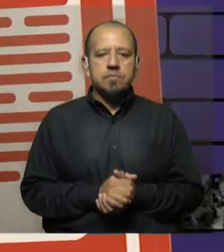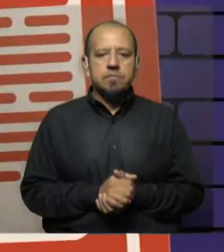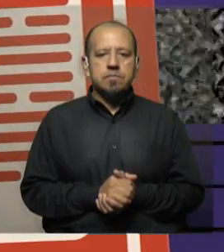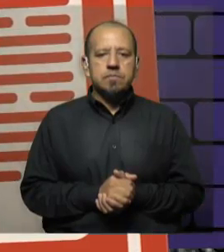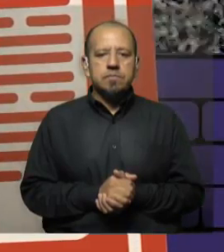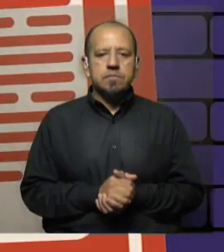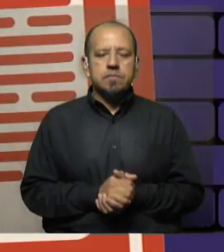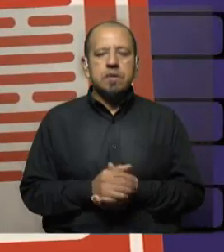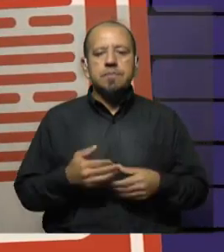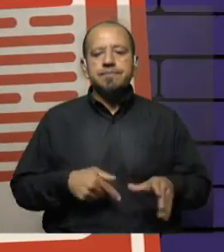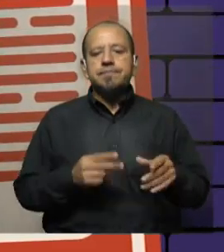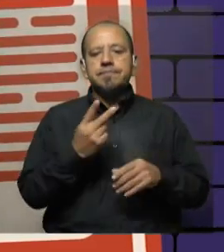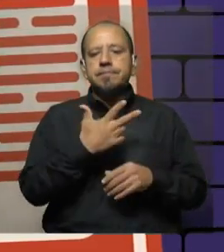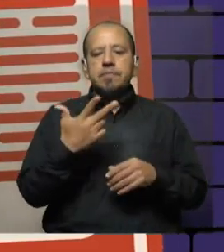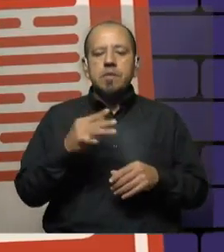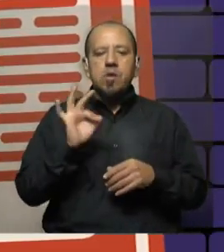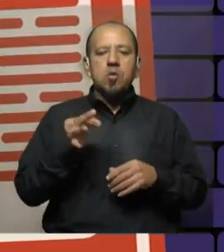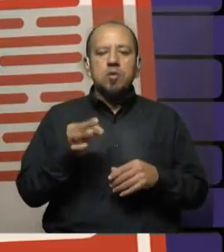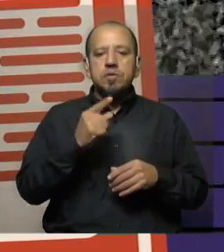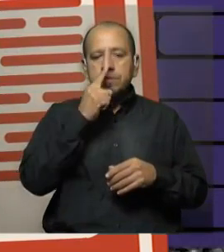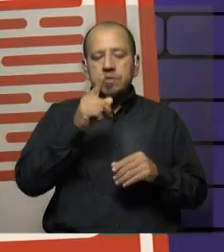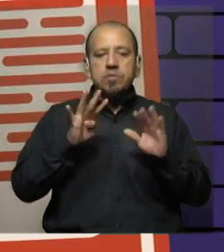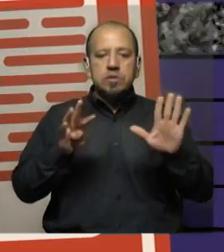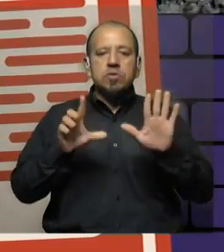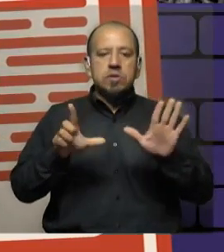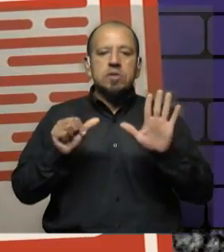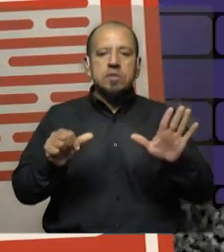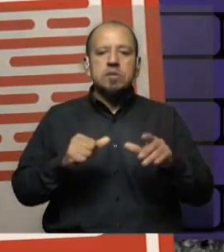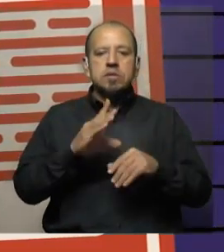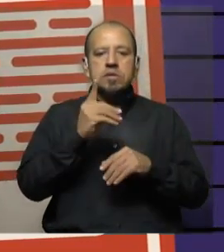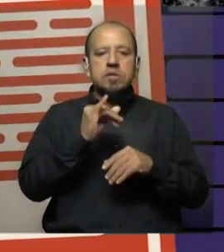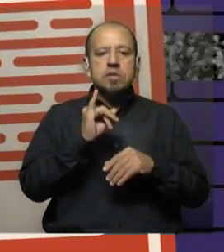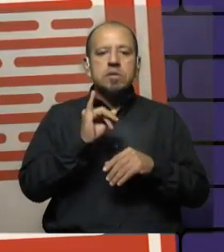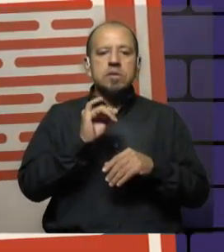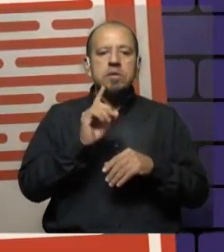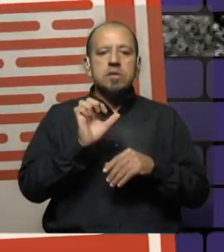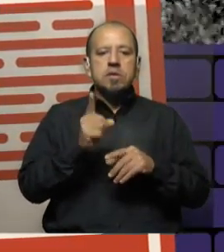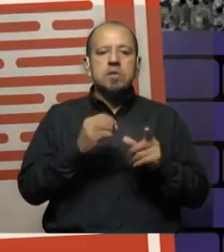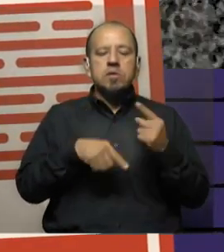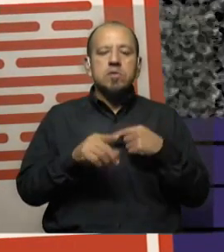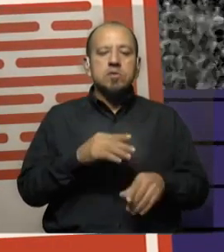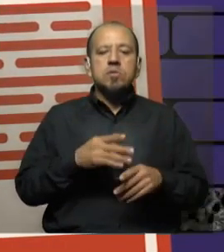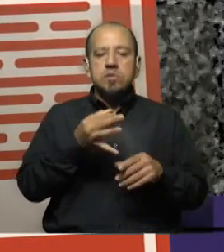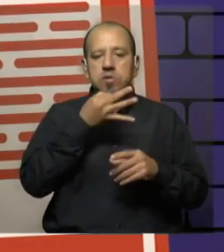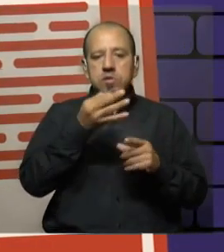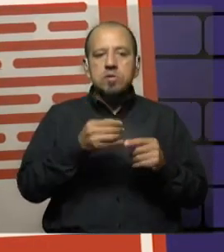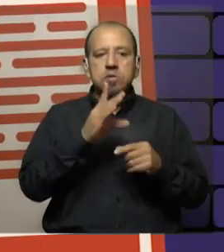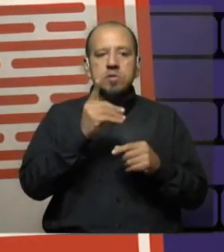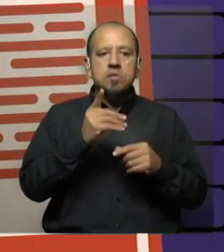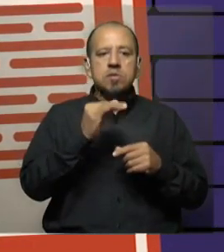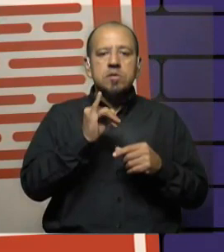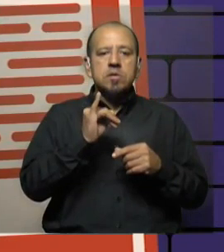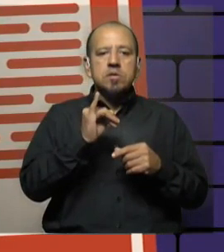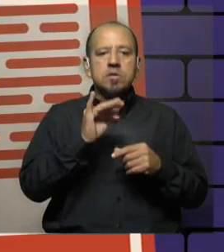nació un 23 de octubre de 1976 bajo el nombre de Diego González González pero apenas pudo hablar se autonombró Diego de la